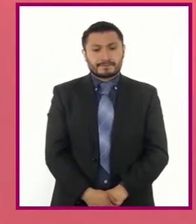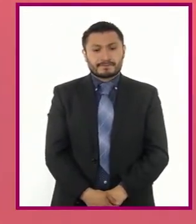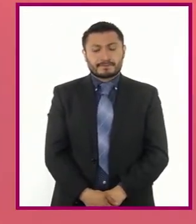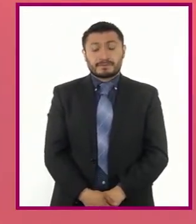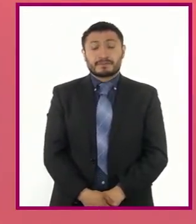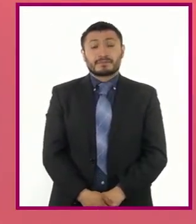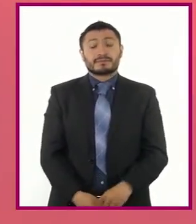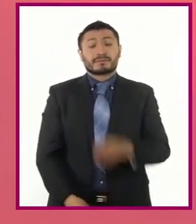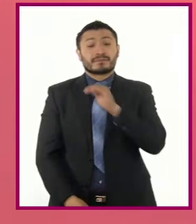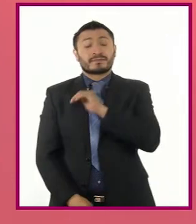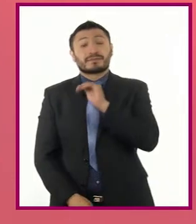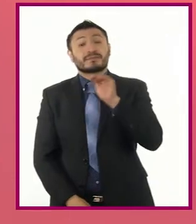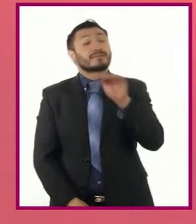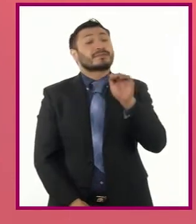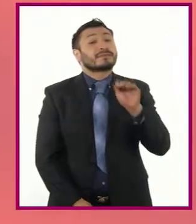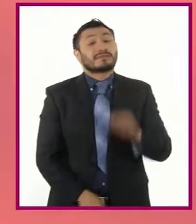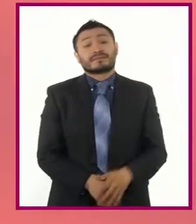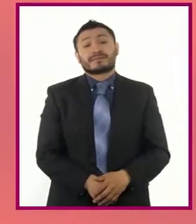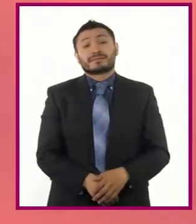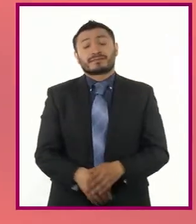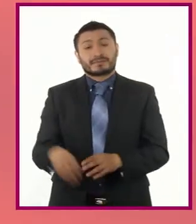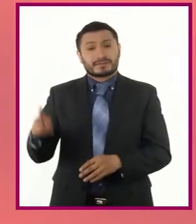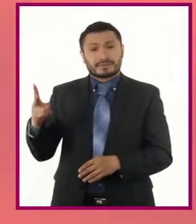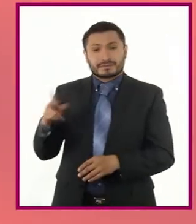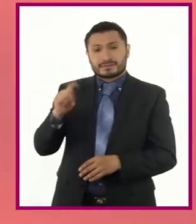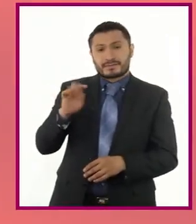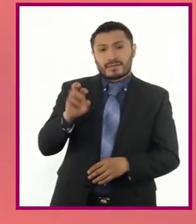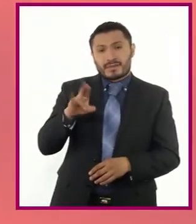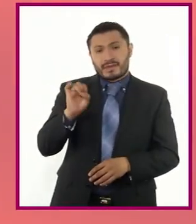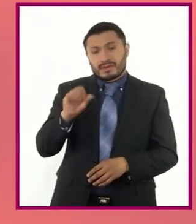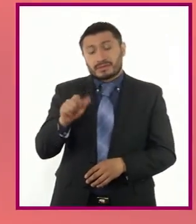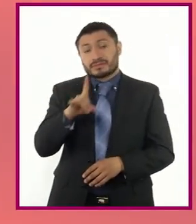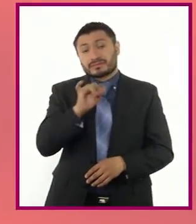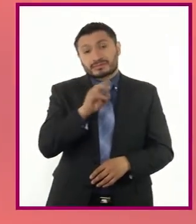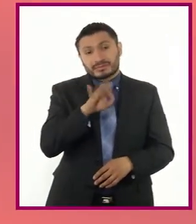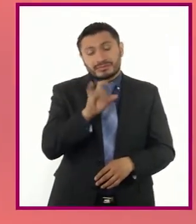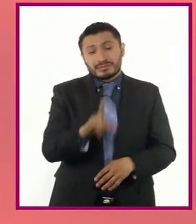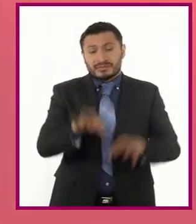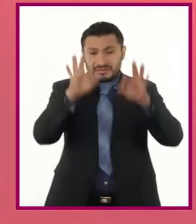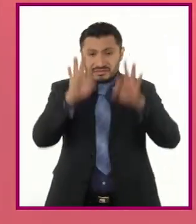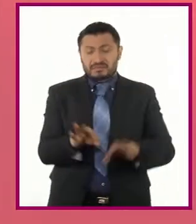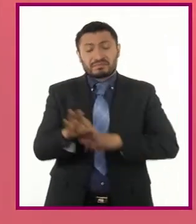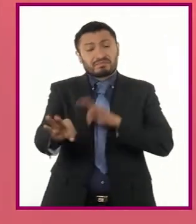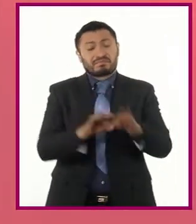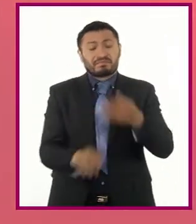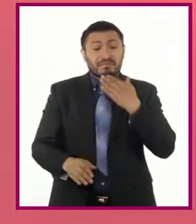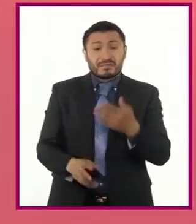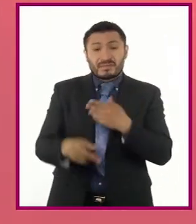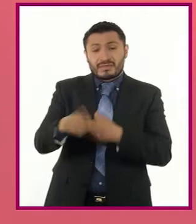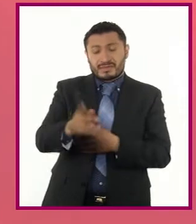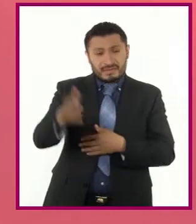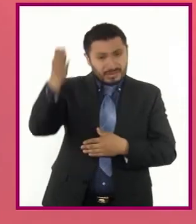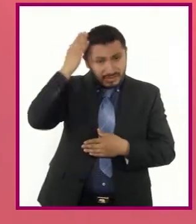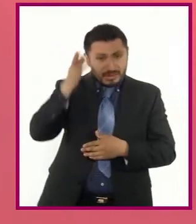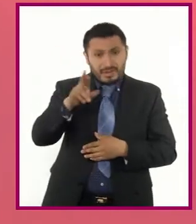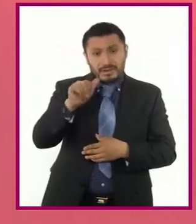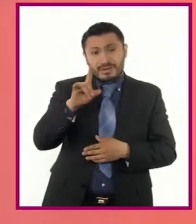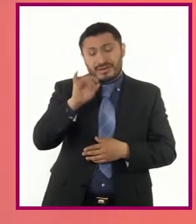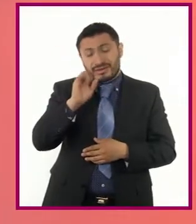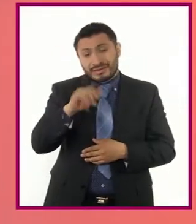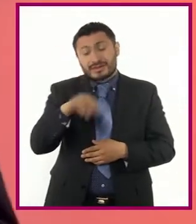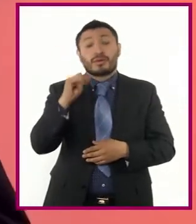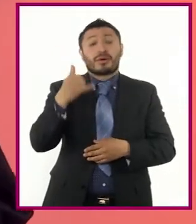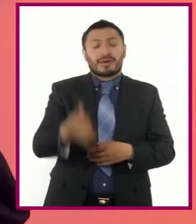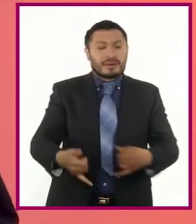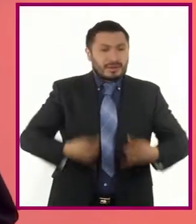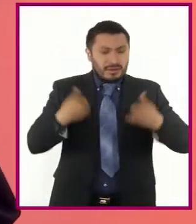Agentes Doraluz y Yanalte, los agentes Teresa y Daniel hicieron un estupendo trabajo, pero don Radiactivo y Chico